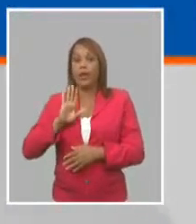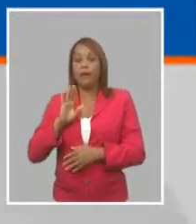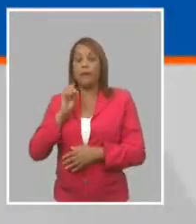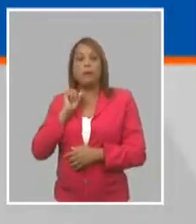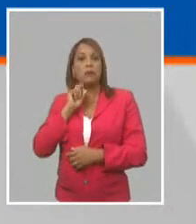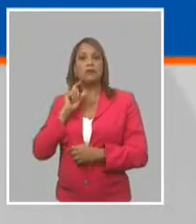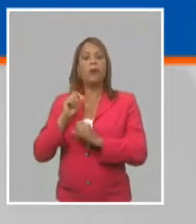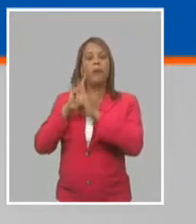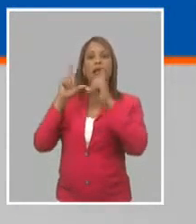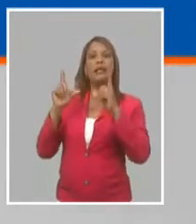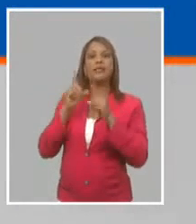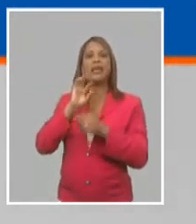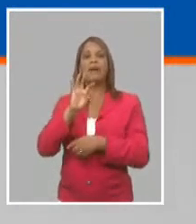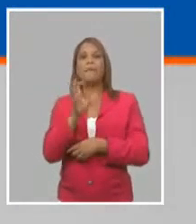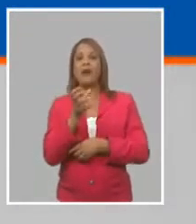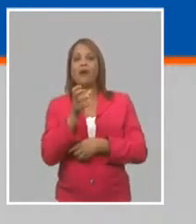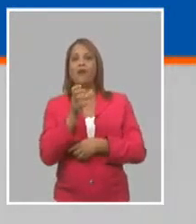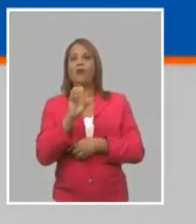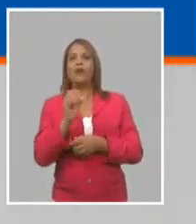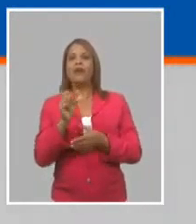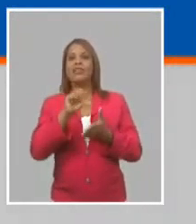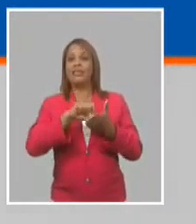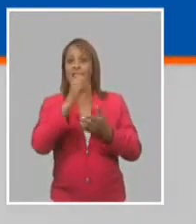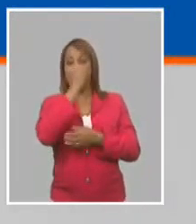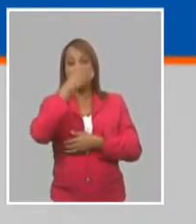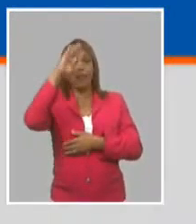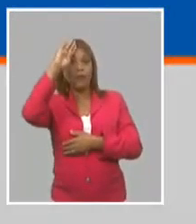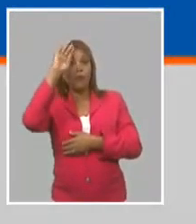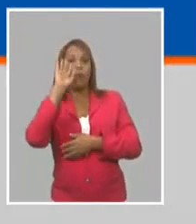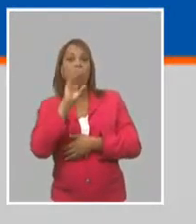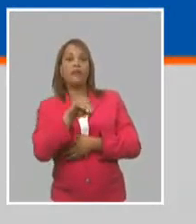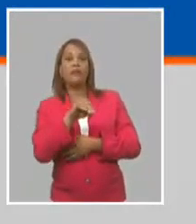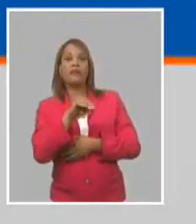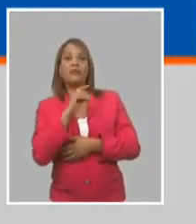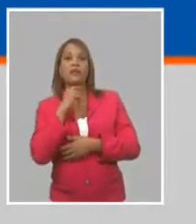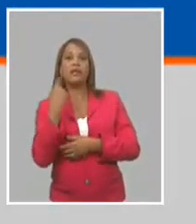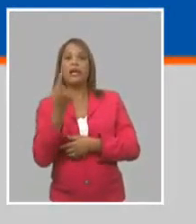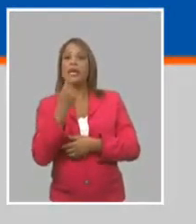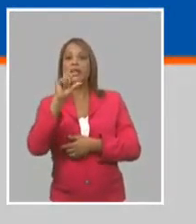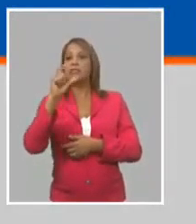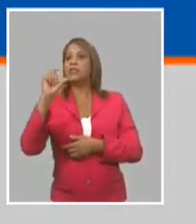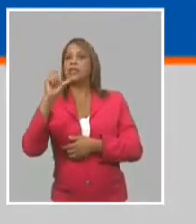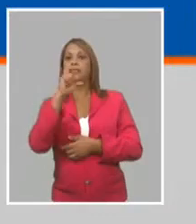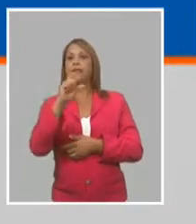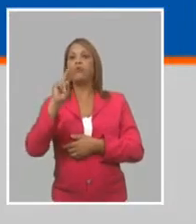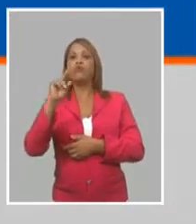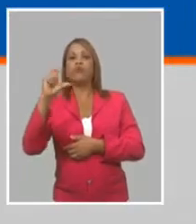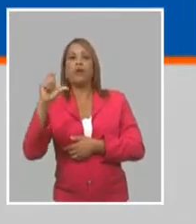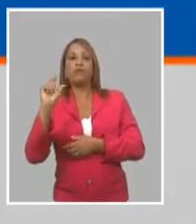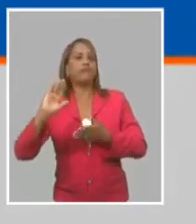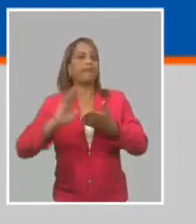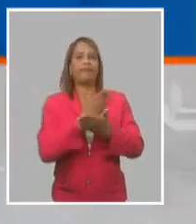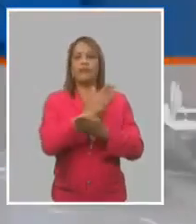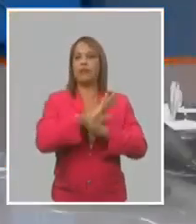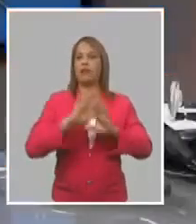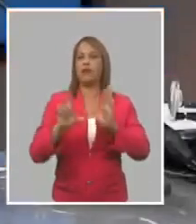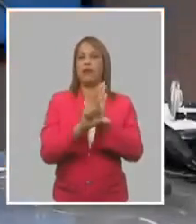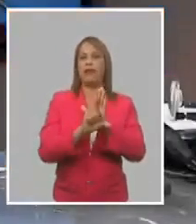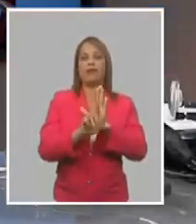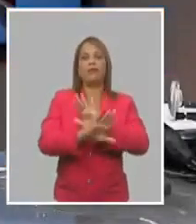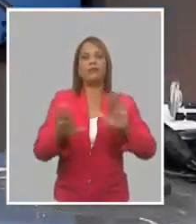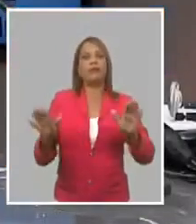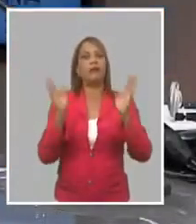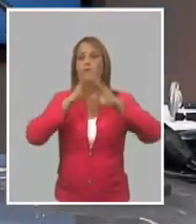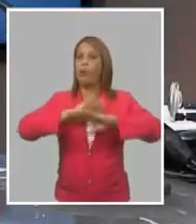tú te amaneces y el Banco Central de Cuba dice no circula más el CUC en Cuba, legalmente.